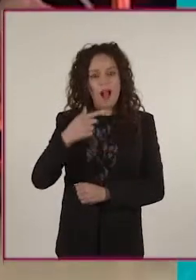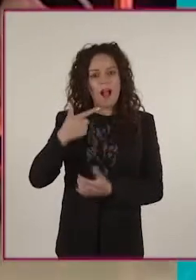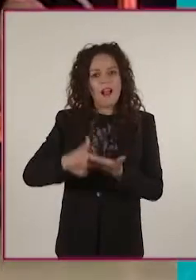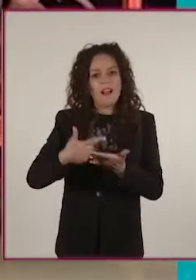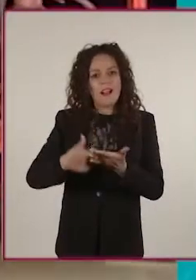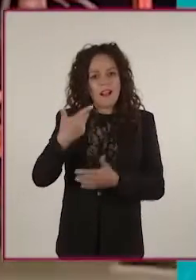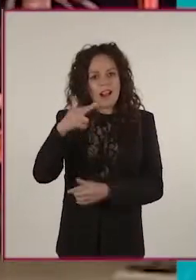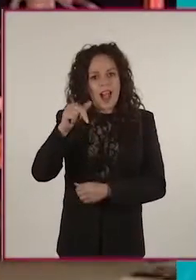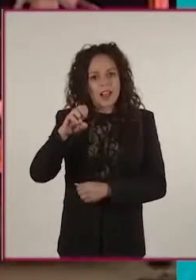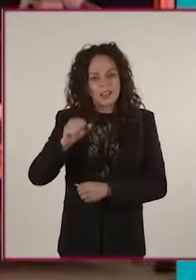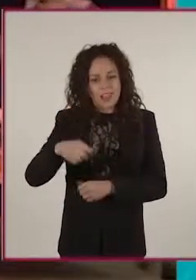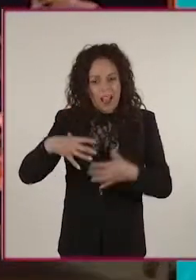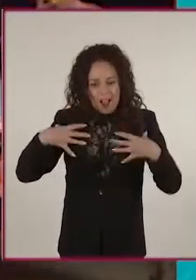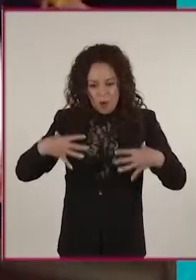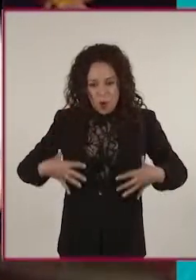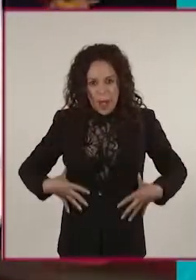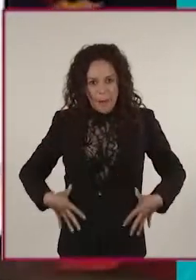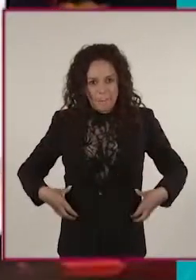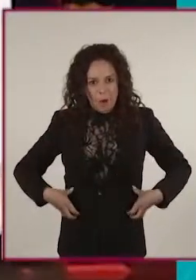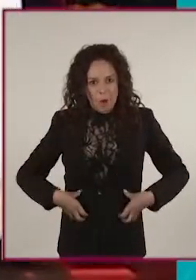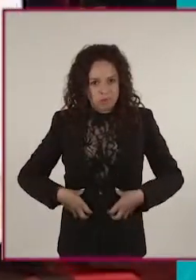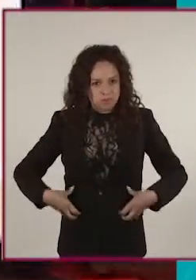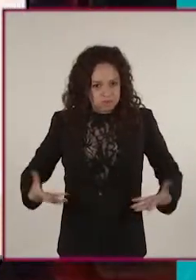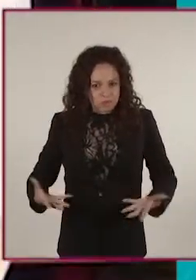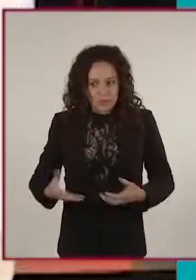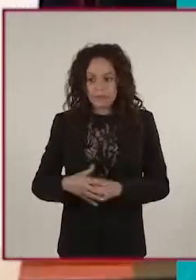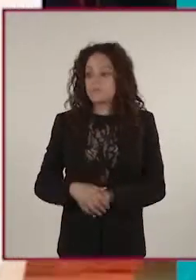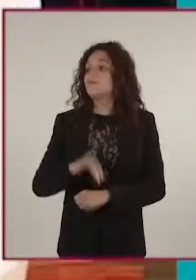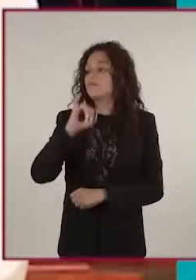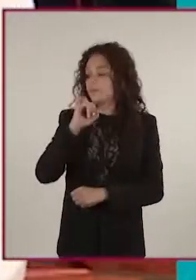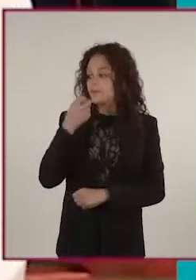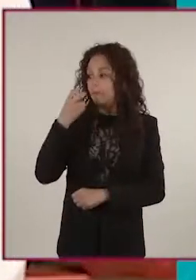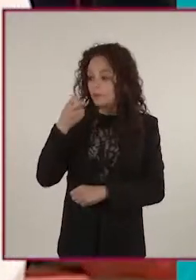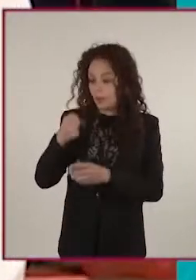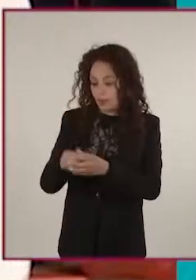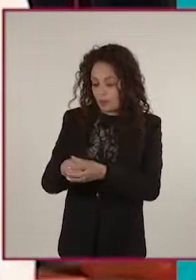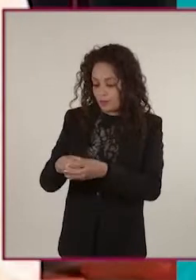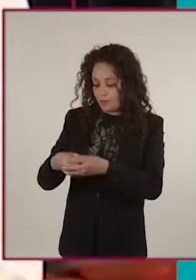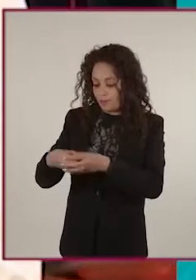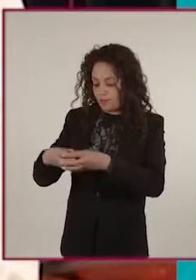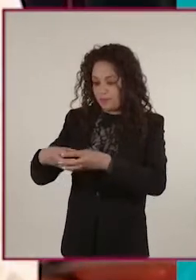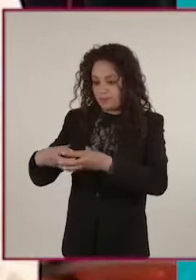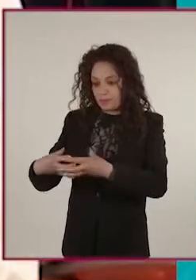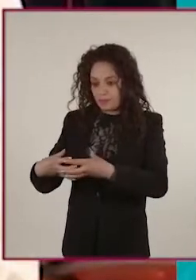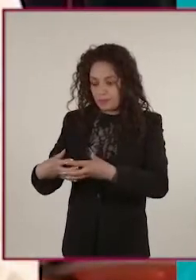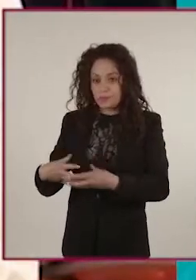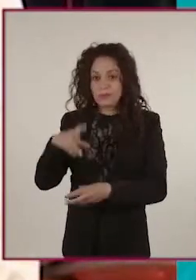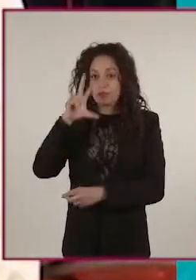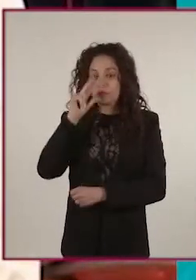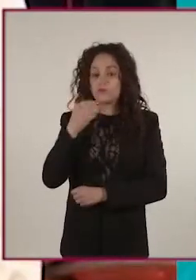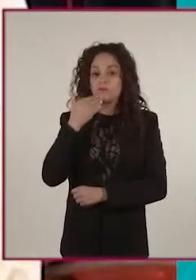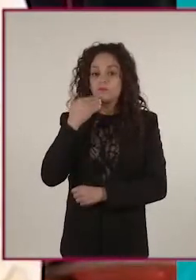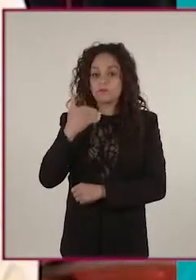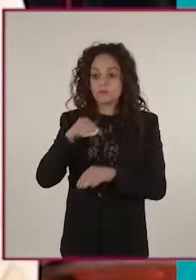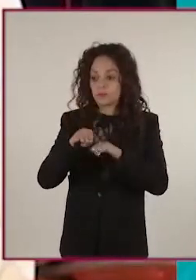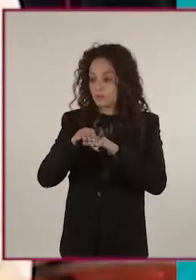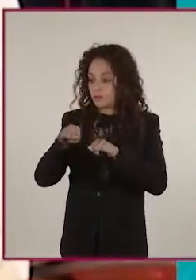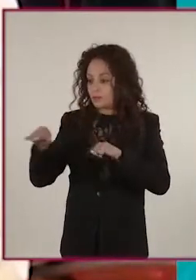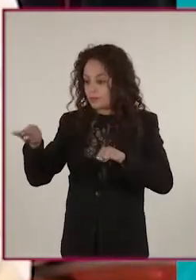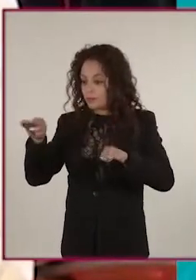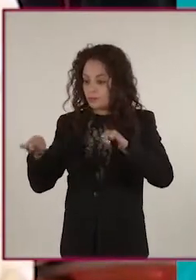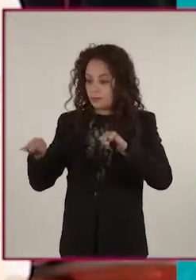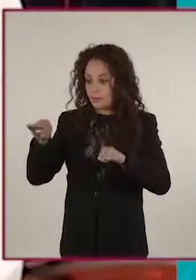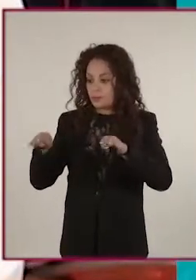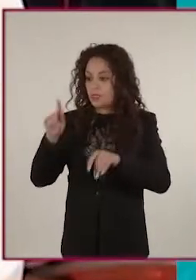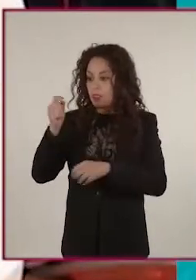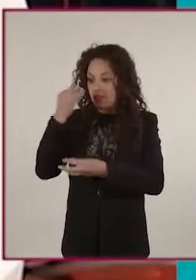La bacteria cuando crece, sobre todo si uno la crece en condiciones de desbalance de los nutrientes de lo que se